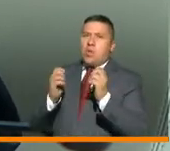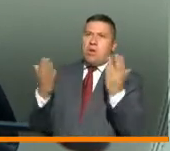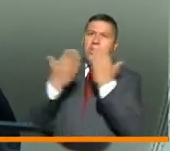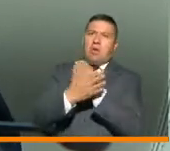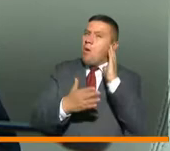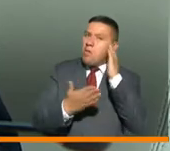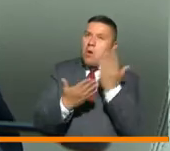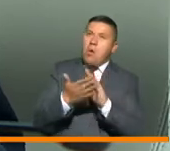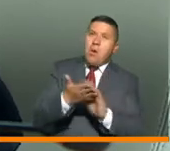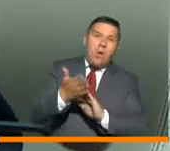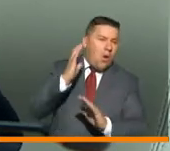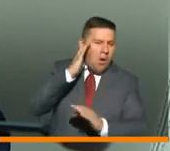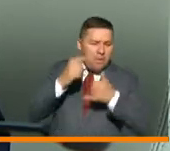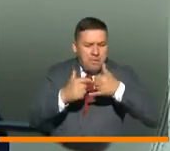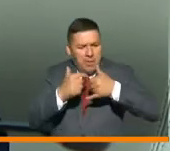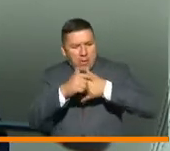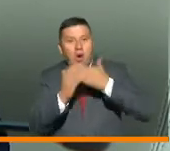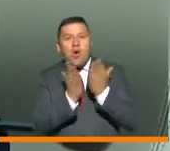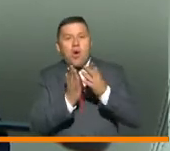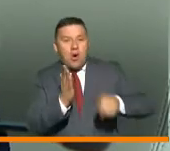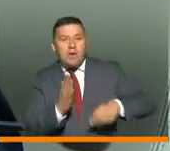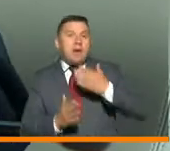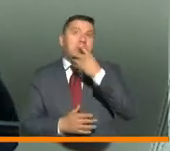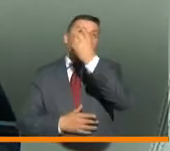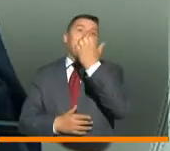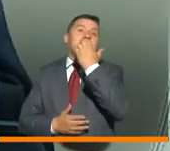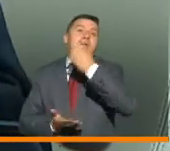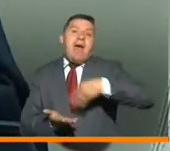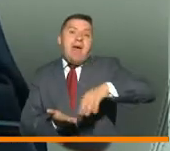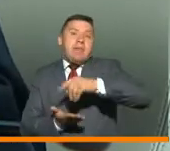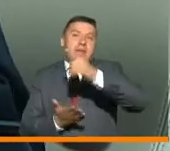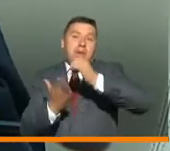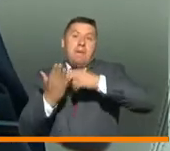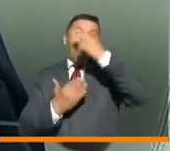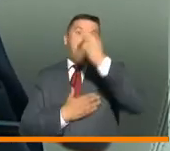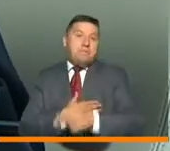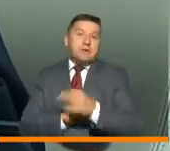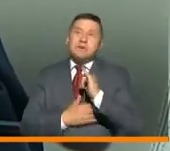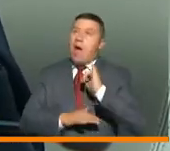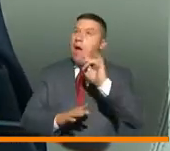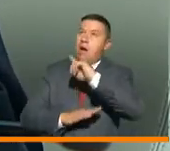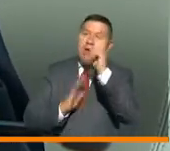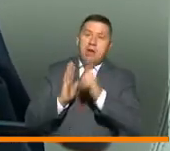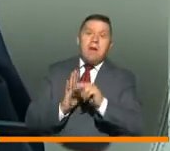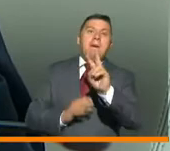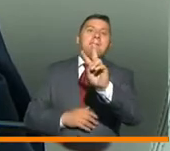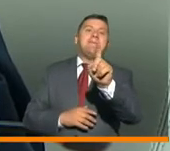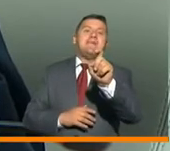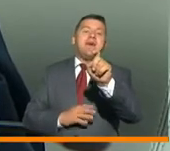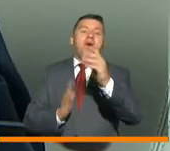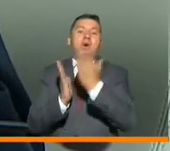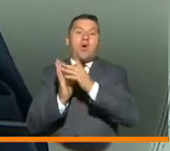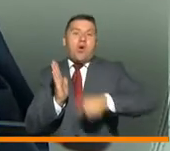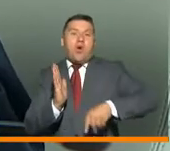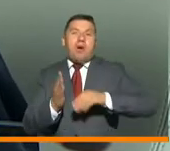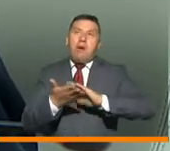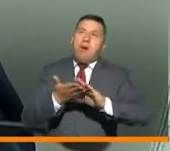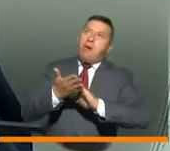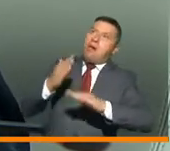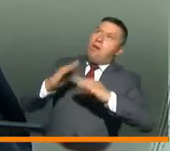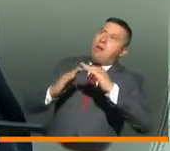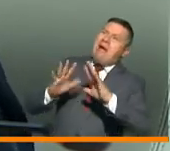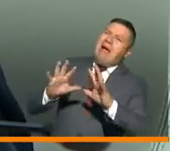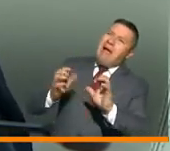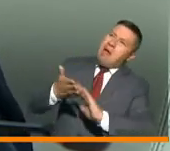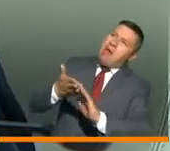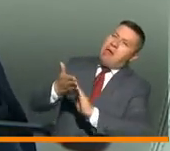renovados, entregados. Hoy le dijimos al Atlántico, por ejemplo, que todos los proyectos fueron entregados, 26 colegios en el Atlántico. Y en